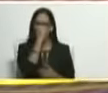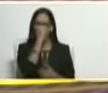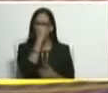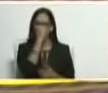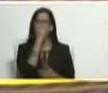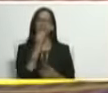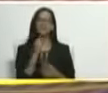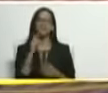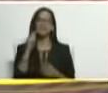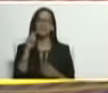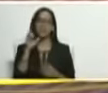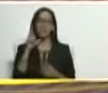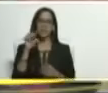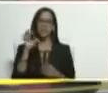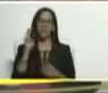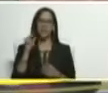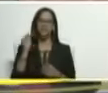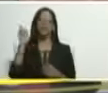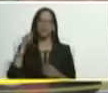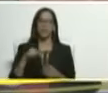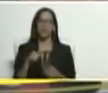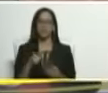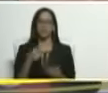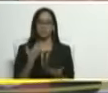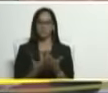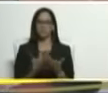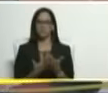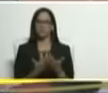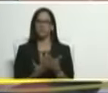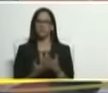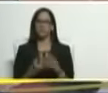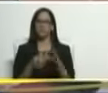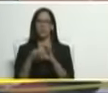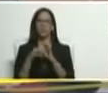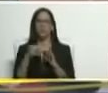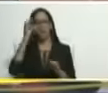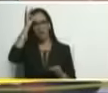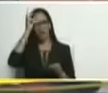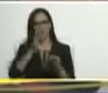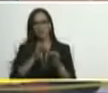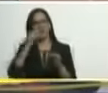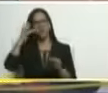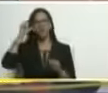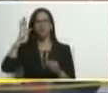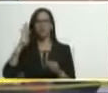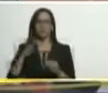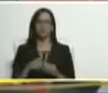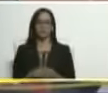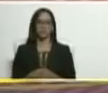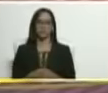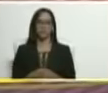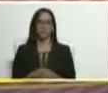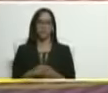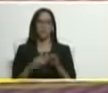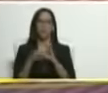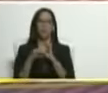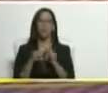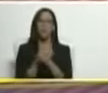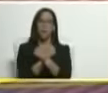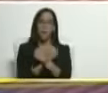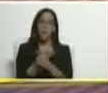Teyechea también, me consta. Nos une la fe en Dios. Nos une el amor a la